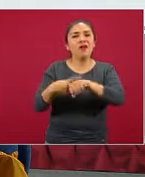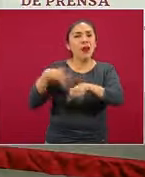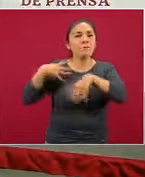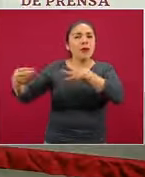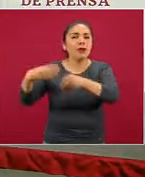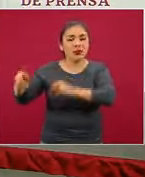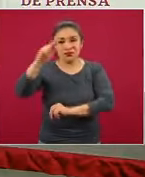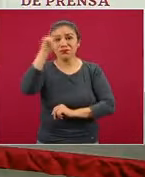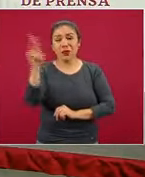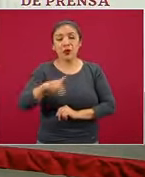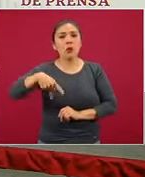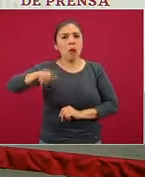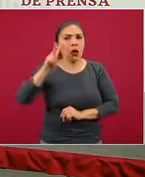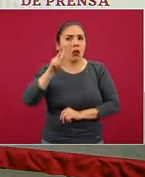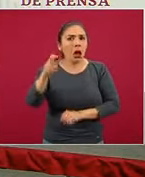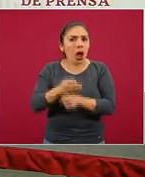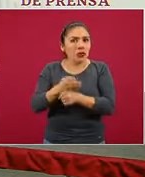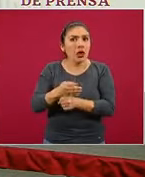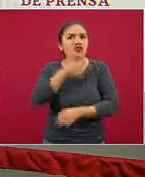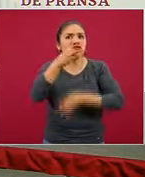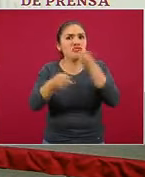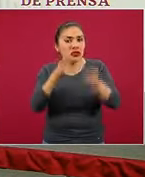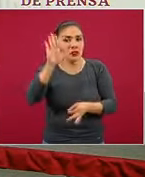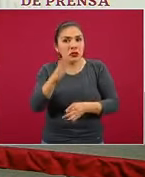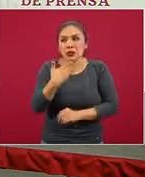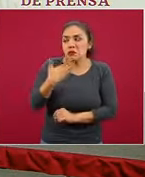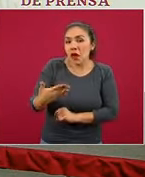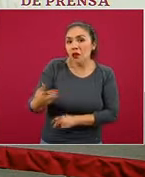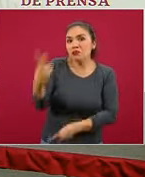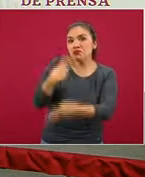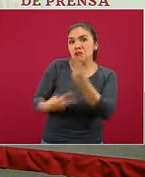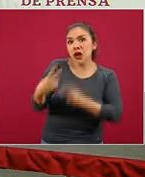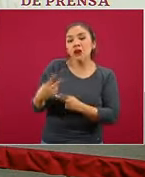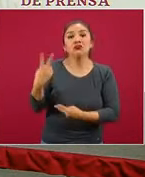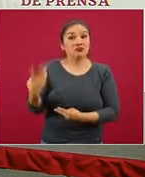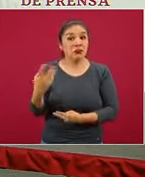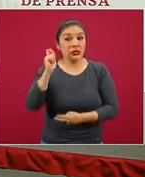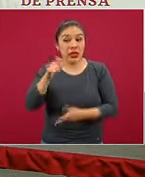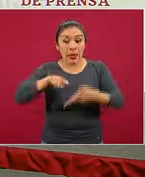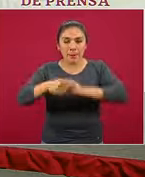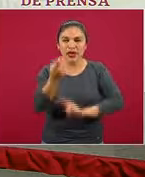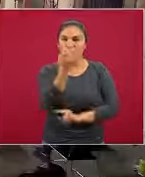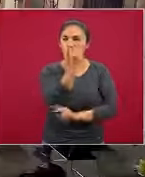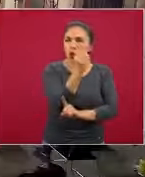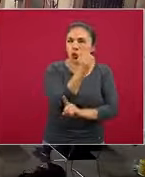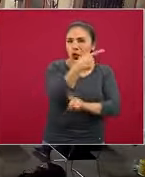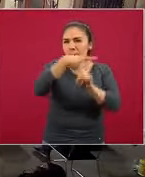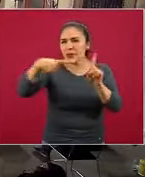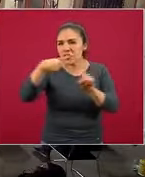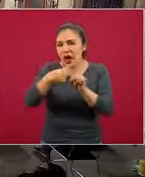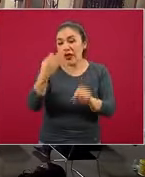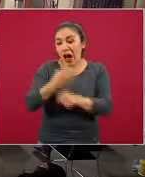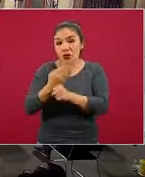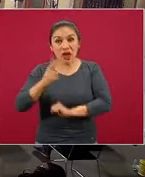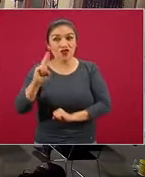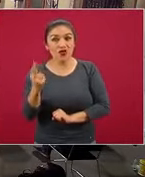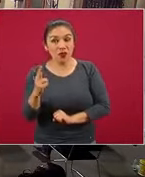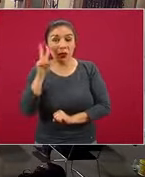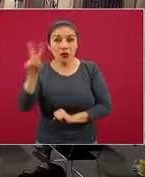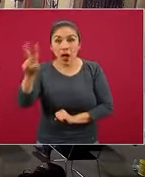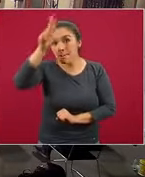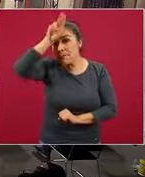Sin embargo, parece que hay buenas noticias ya para Perú, porque a partir del mediados de octubre y lo que va de noviembre, pues